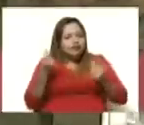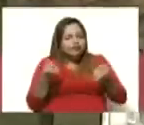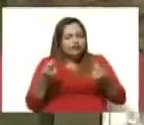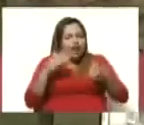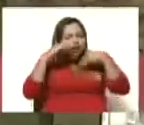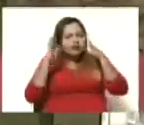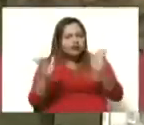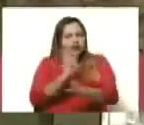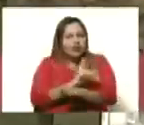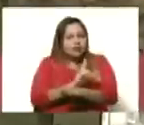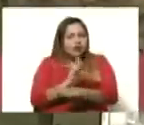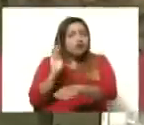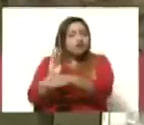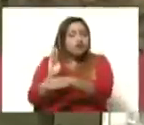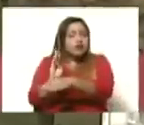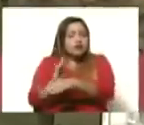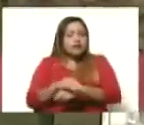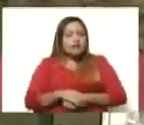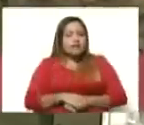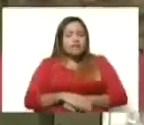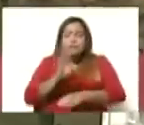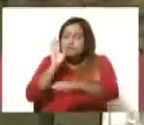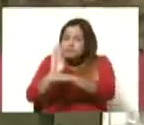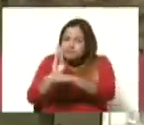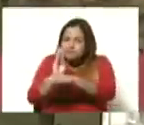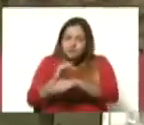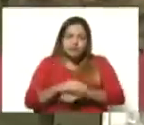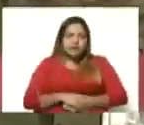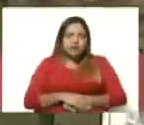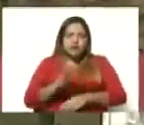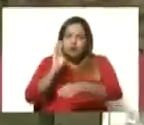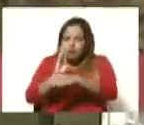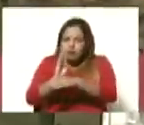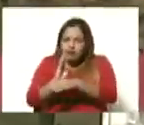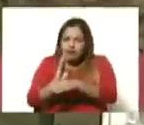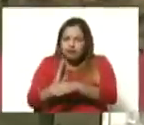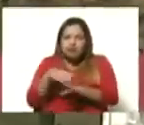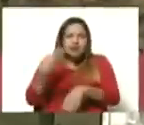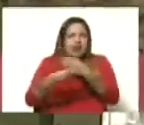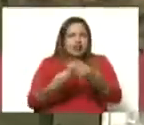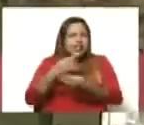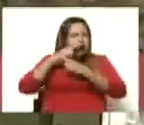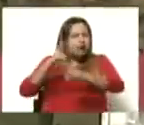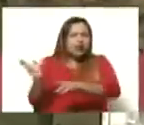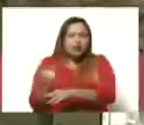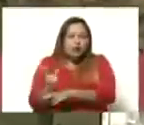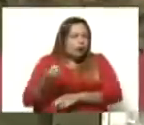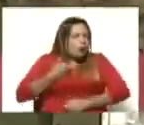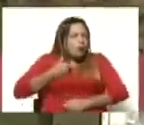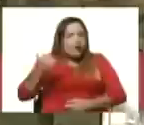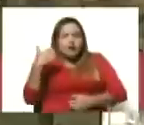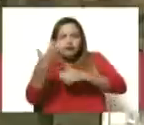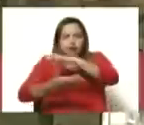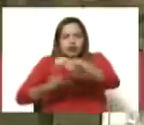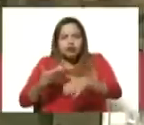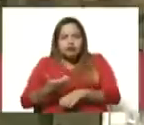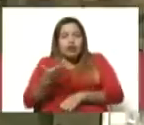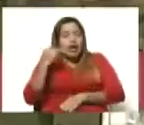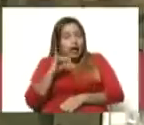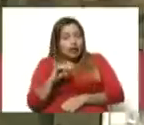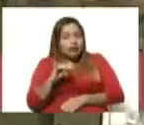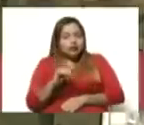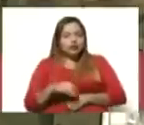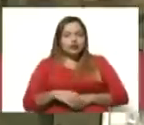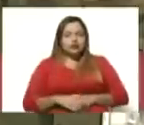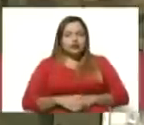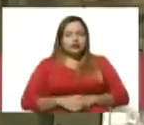tiempo, de prevenir, prevenir, prevenir y de actuar a tiempo ante cualquier circunstancia que nos toque